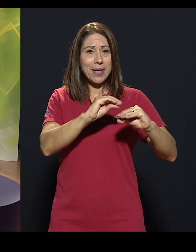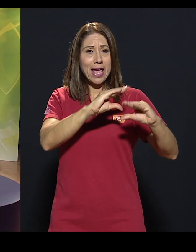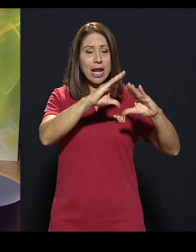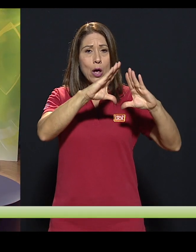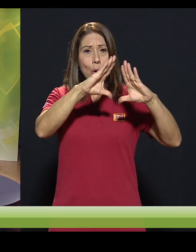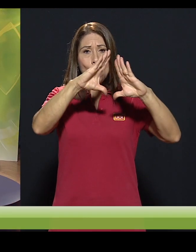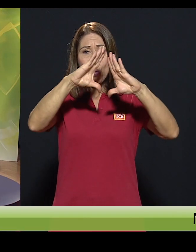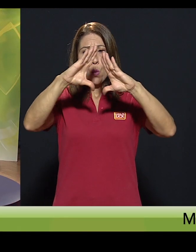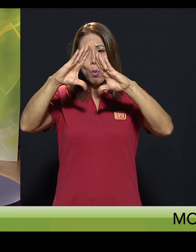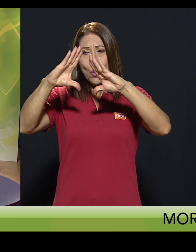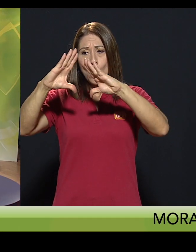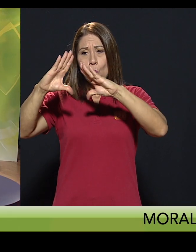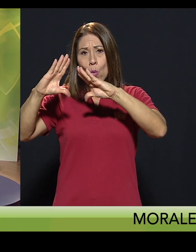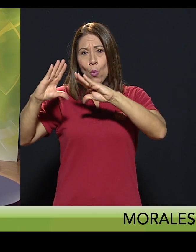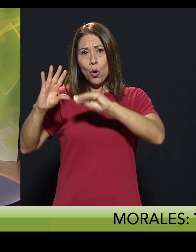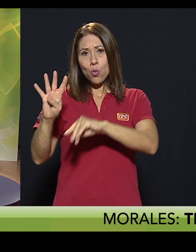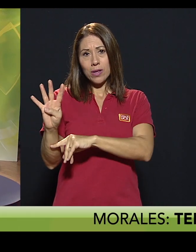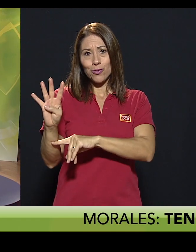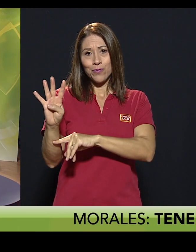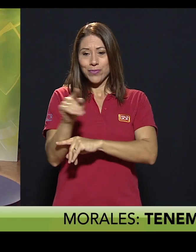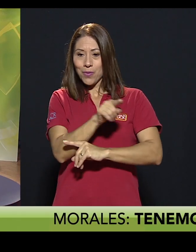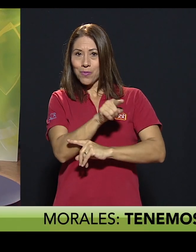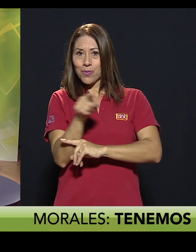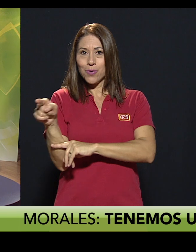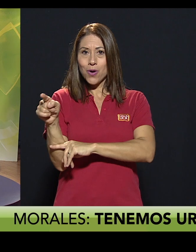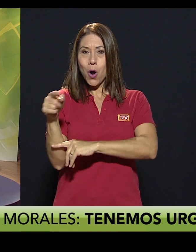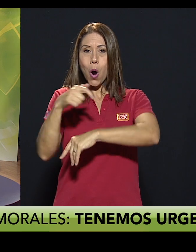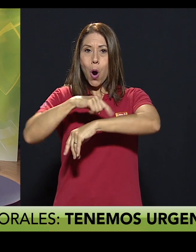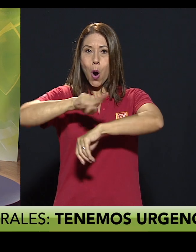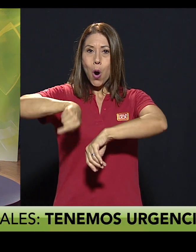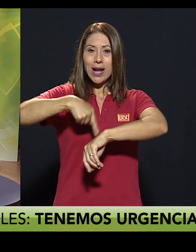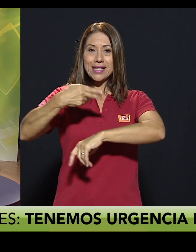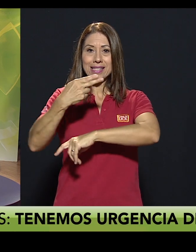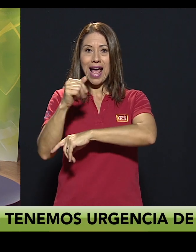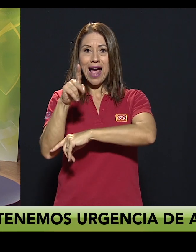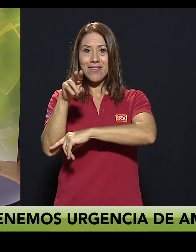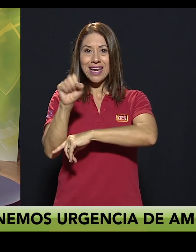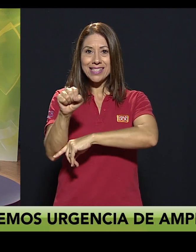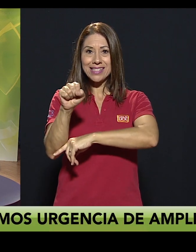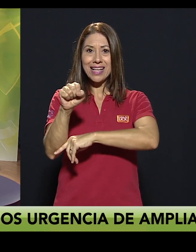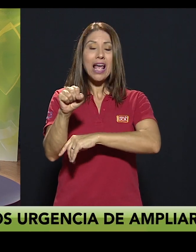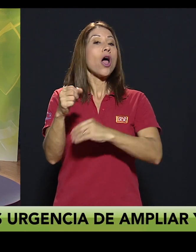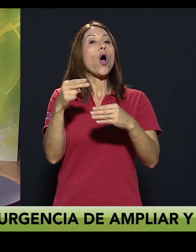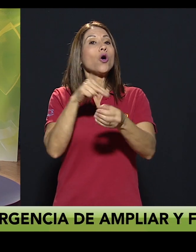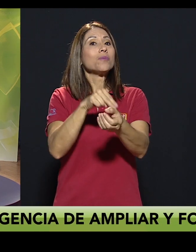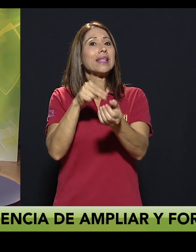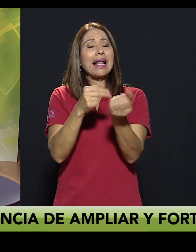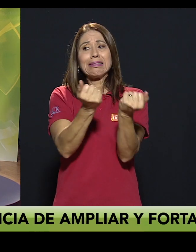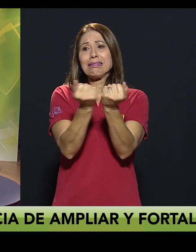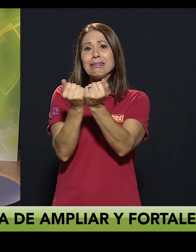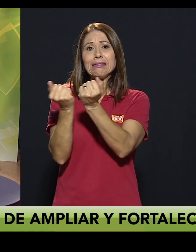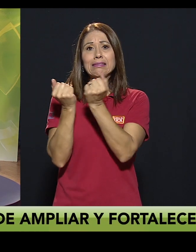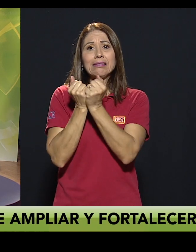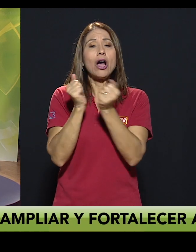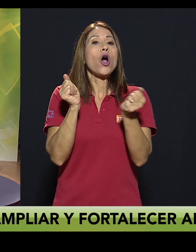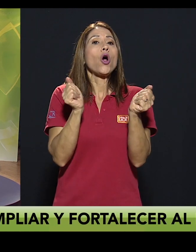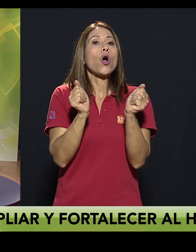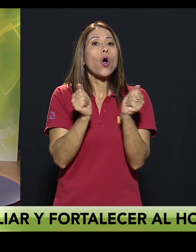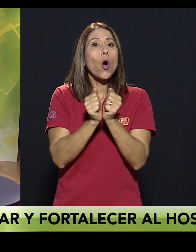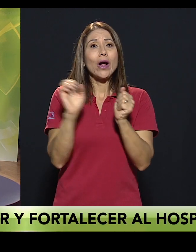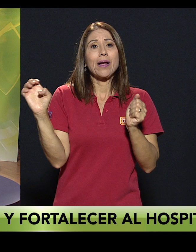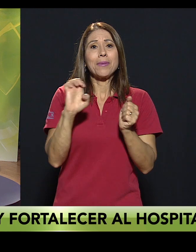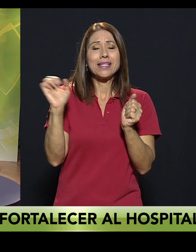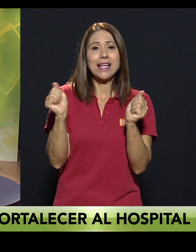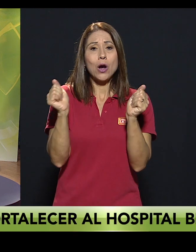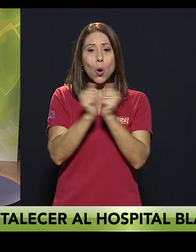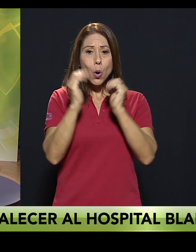la tarde. Y en esas horas, que son horas hábiles, el hospital se llena con la demanda de urgencias y la demanda de consulta externa.